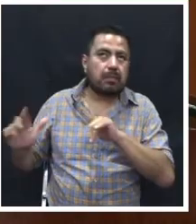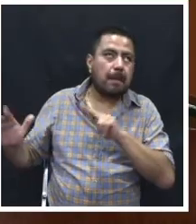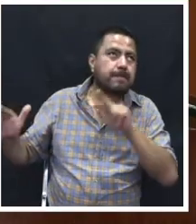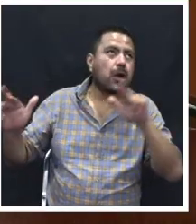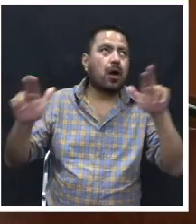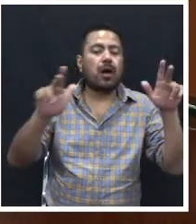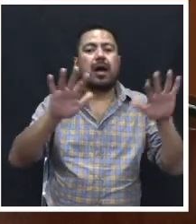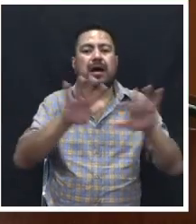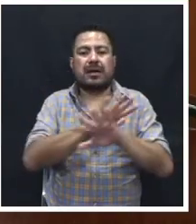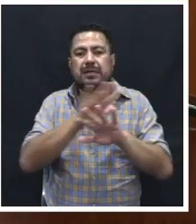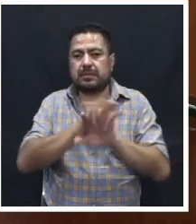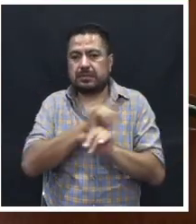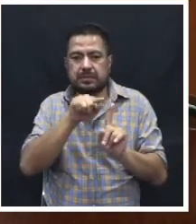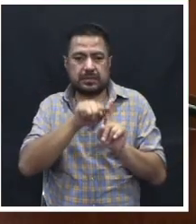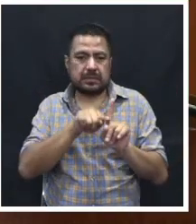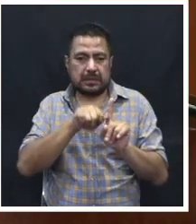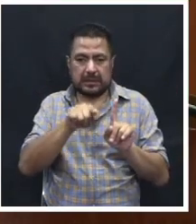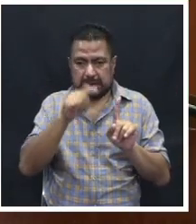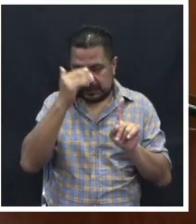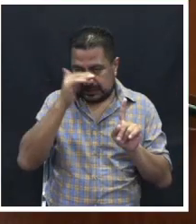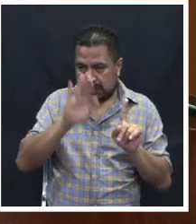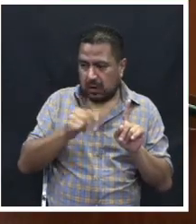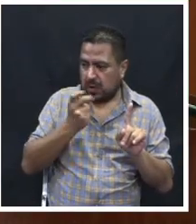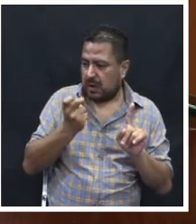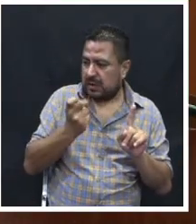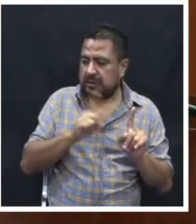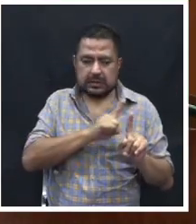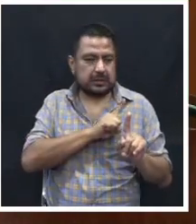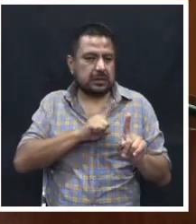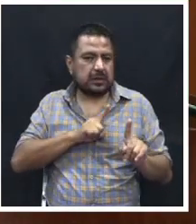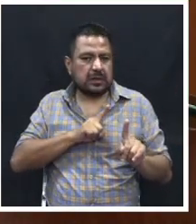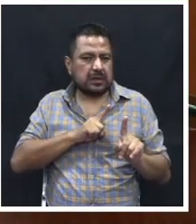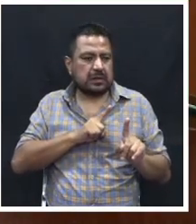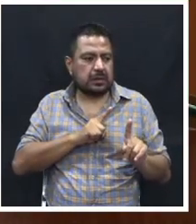debido al cambio climático. Por ello,